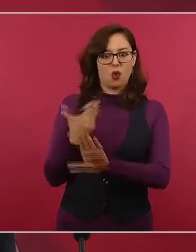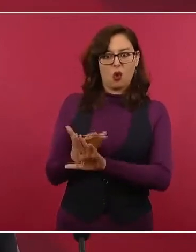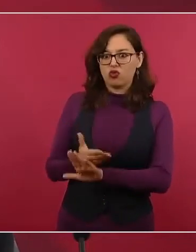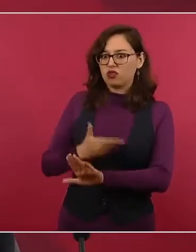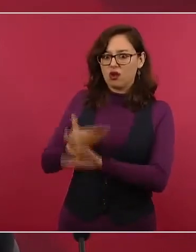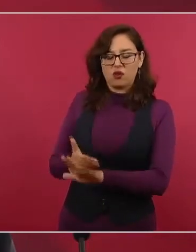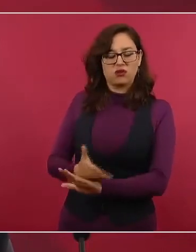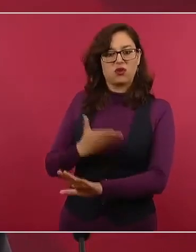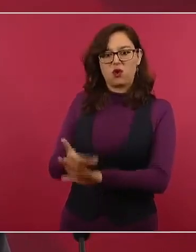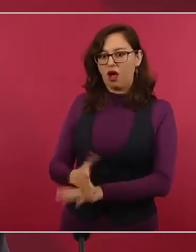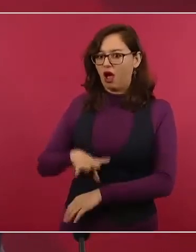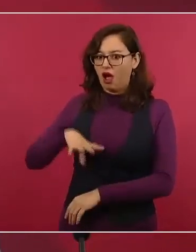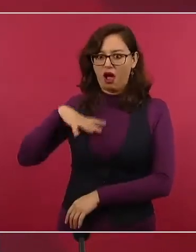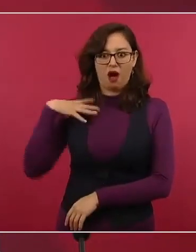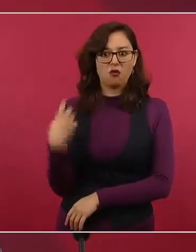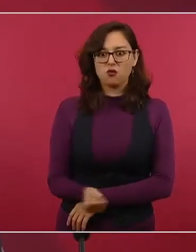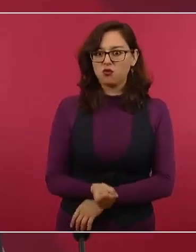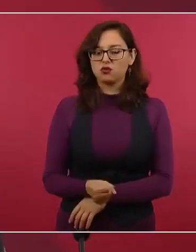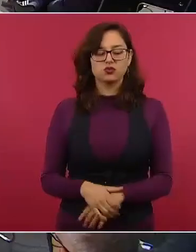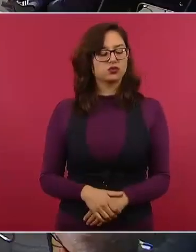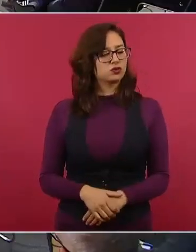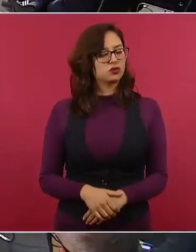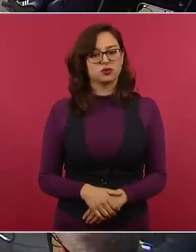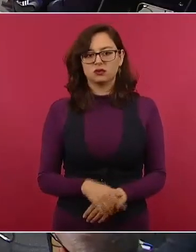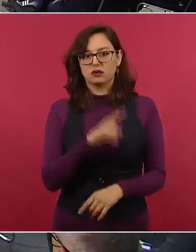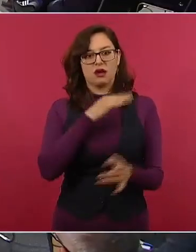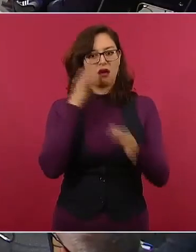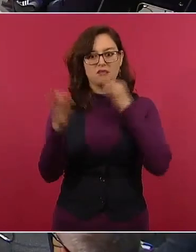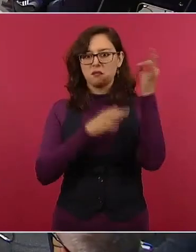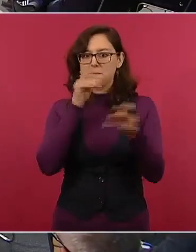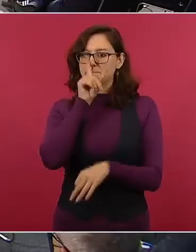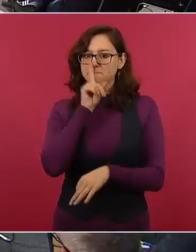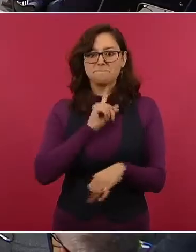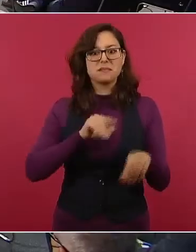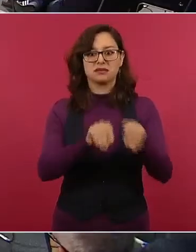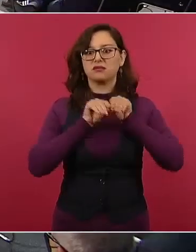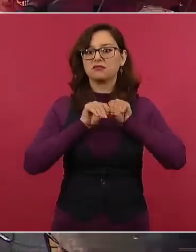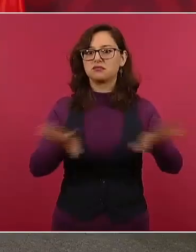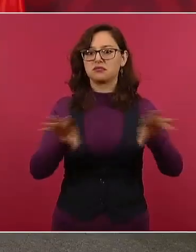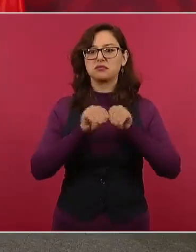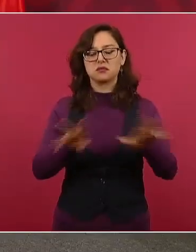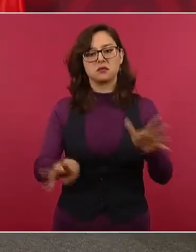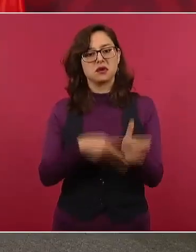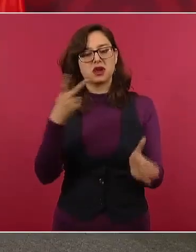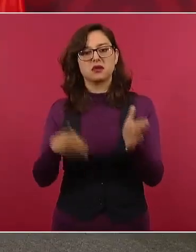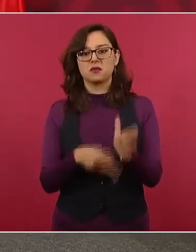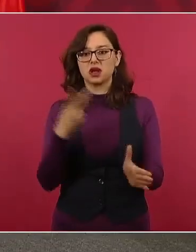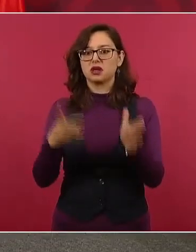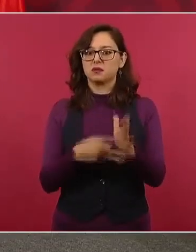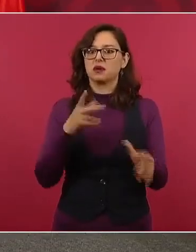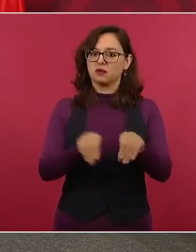están completamente en campaña de desinformación. No sabía yo